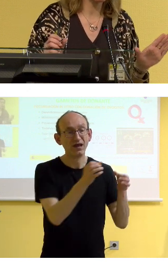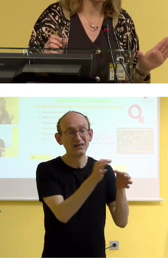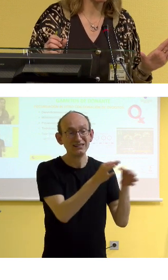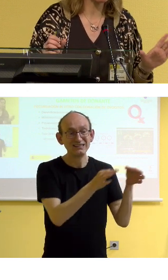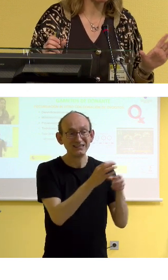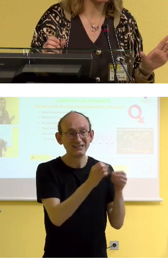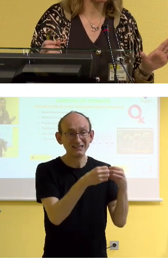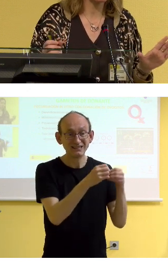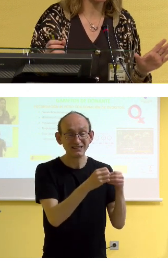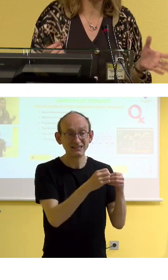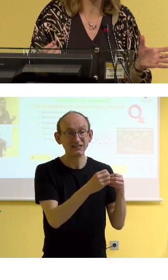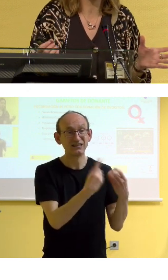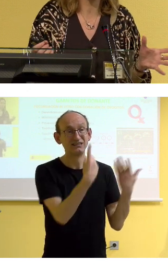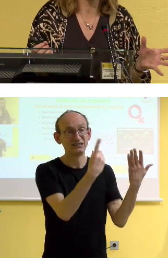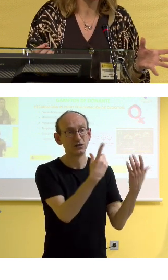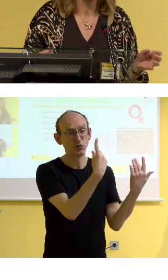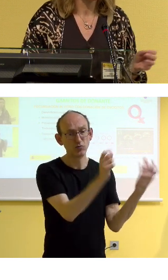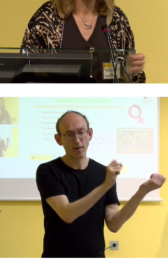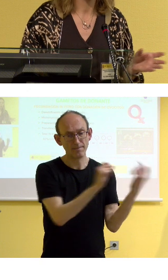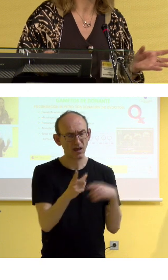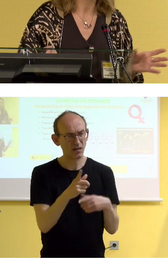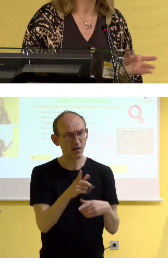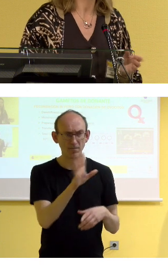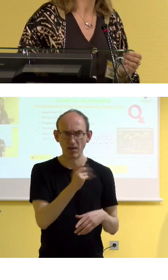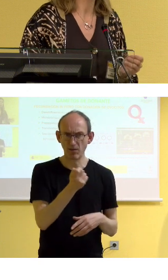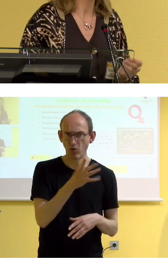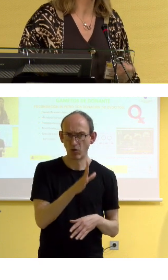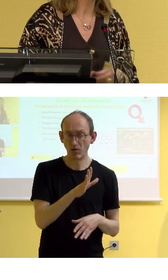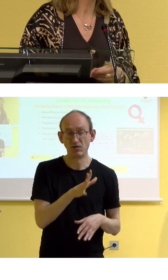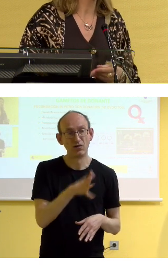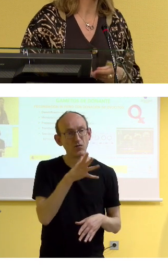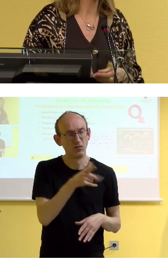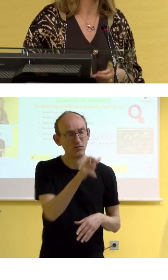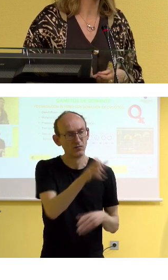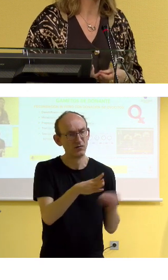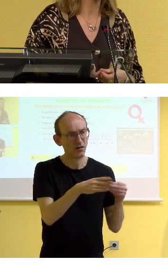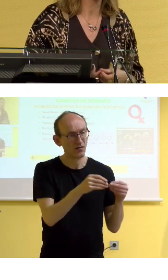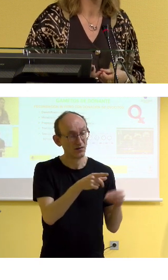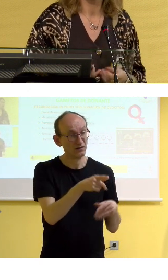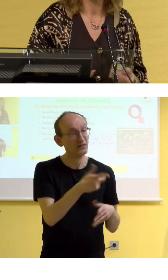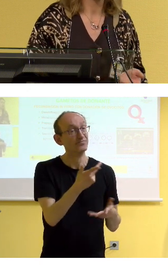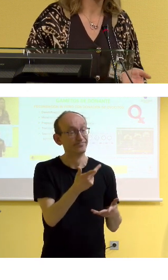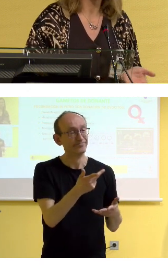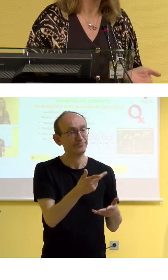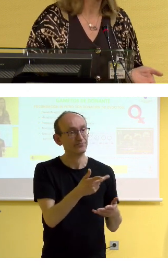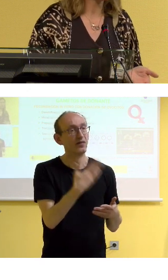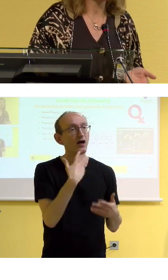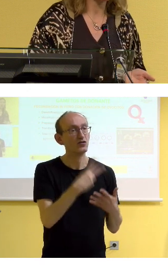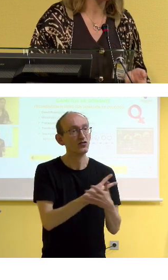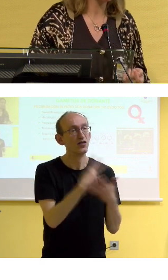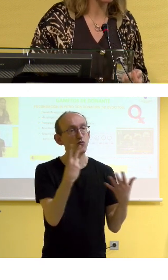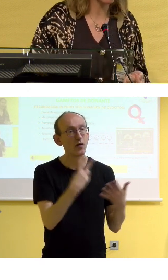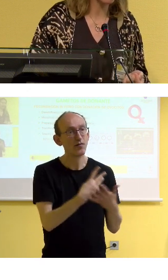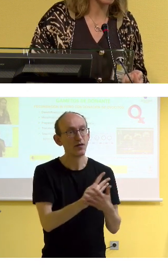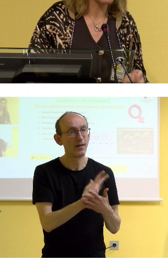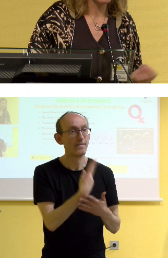ovocitos solo de una donante y diréis, jo, qué pocos. Claro, son pocos porque son pacientes, pensar que tienen 19, 20 años, con lo cual la